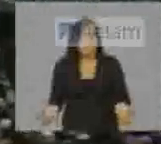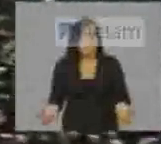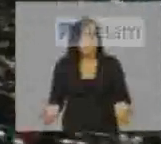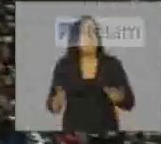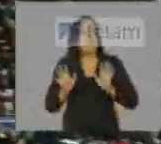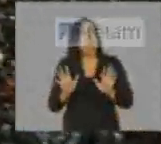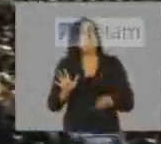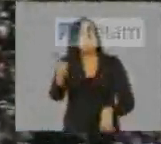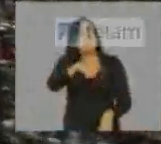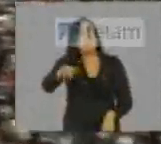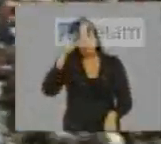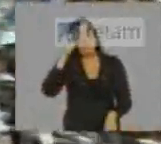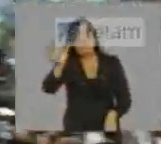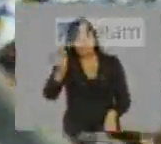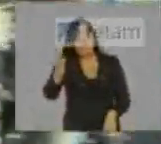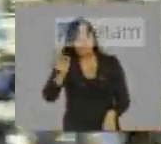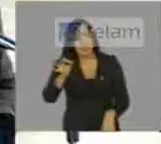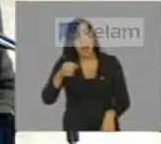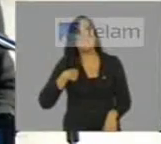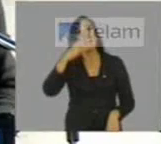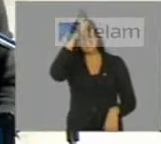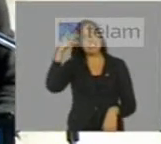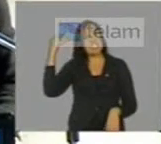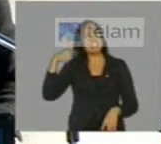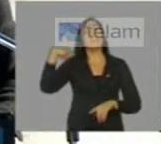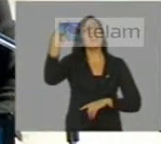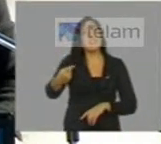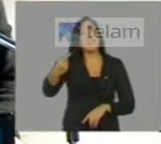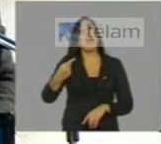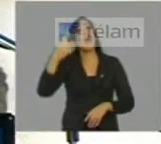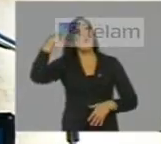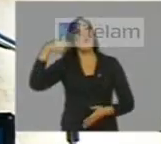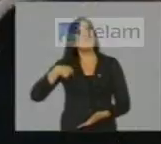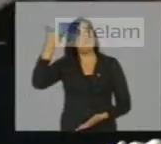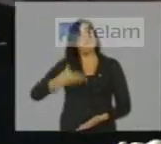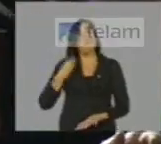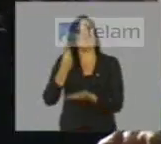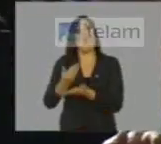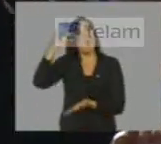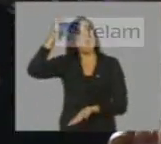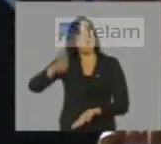Así que ya saben, Cristina jueza 2015.